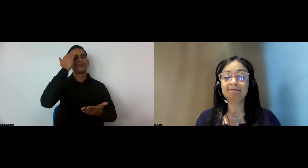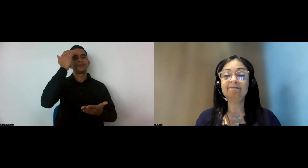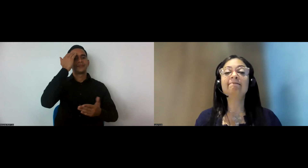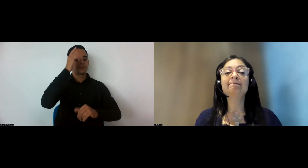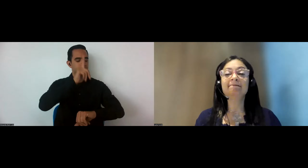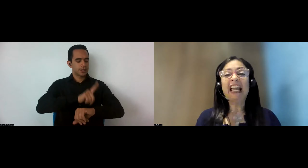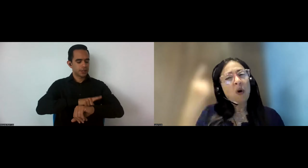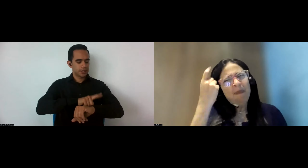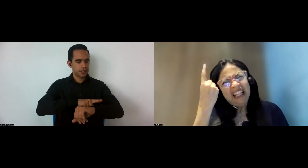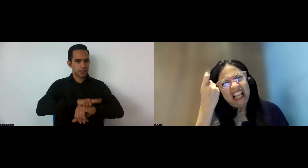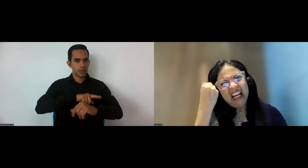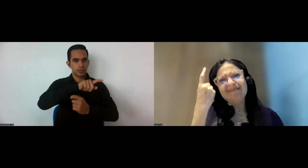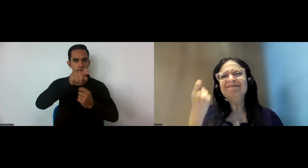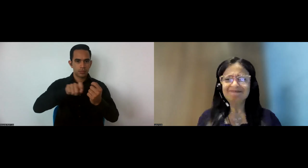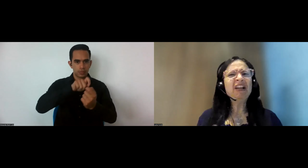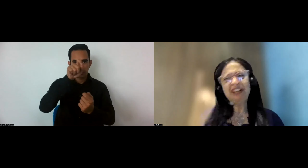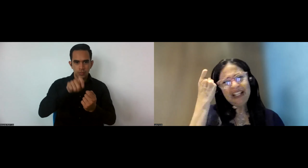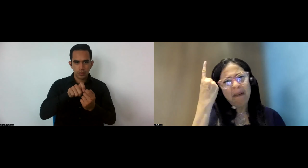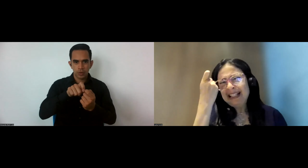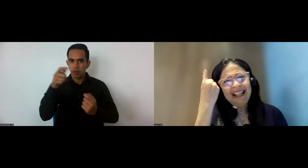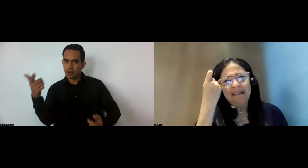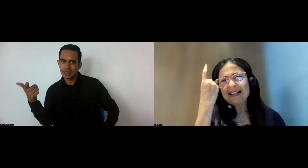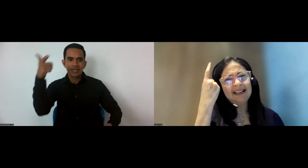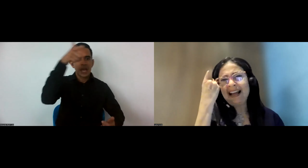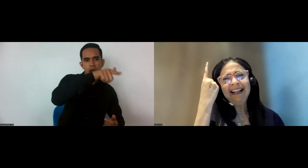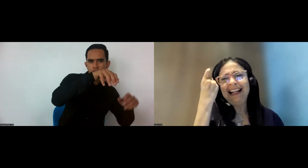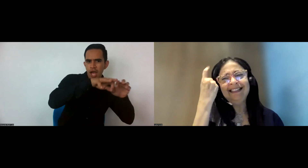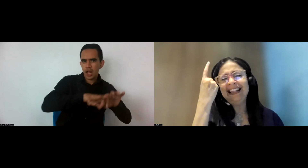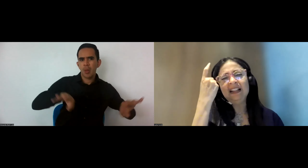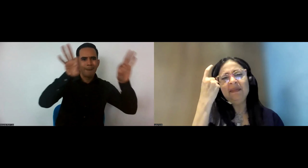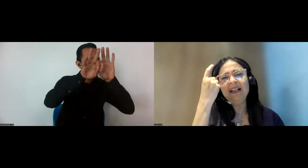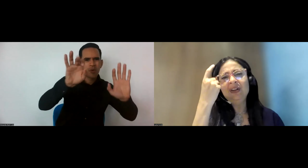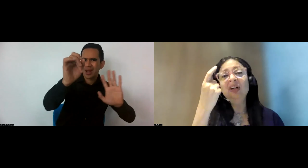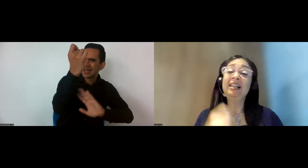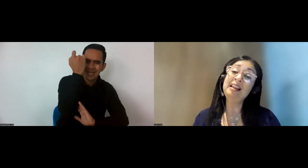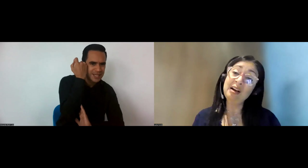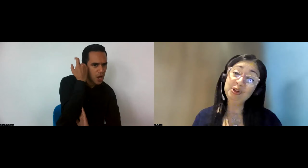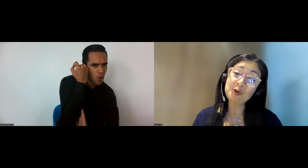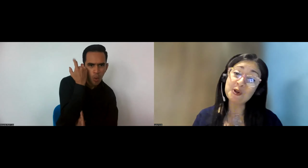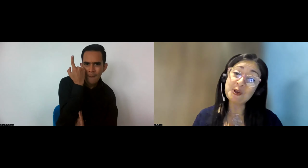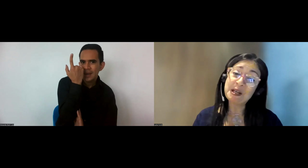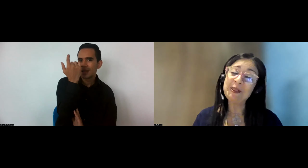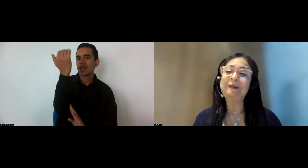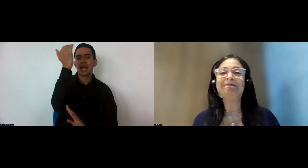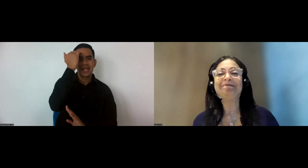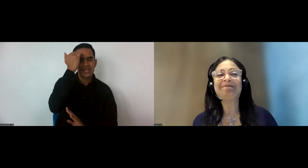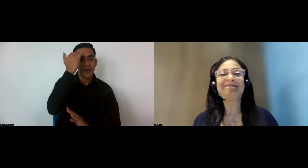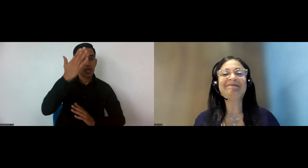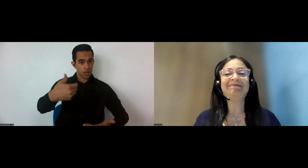sentir, ¿verdad? Y las comprender. Emociones. Definitivamente la base está en el entendimiento y el